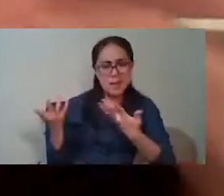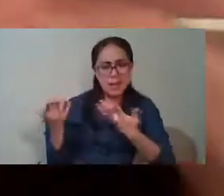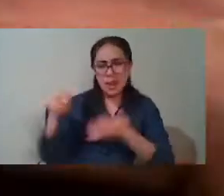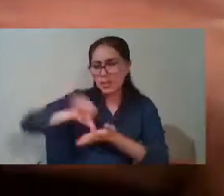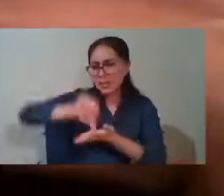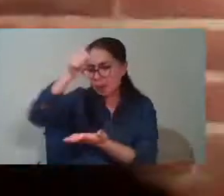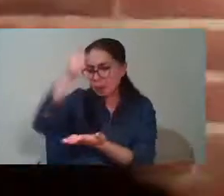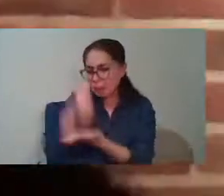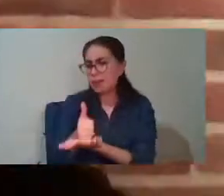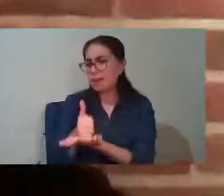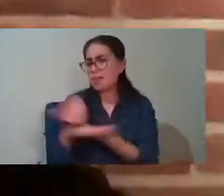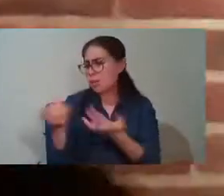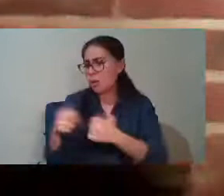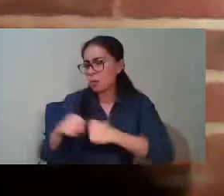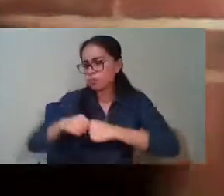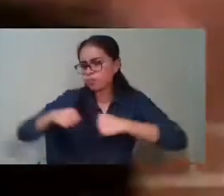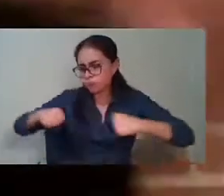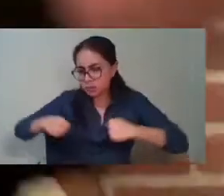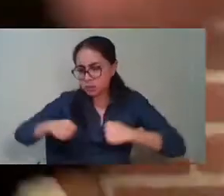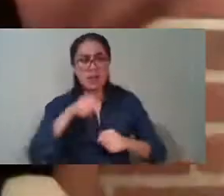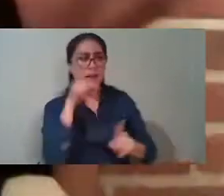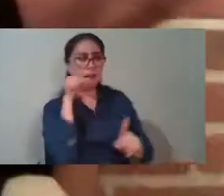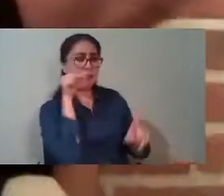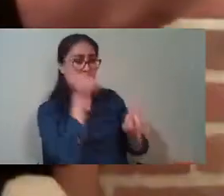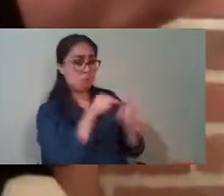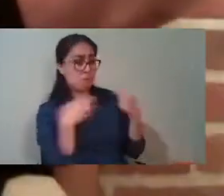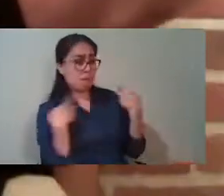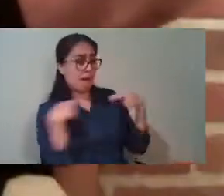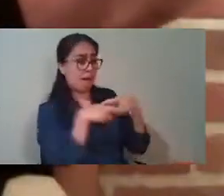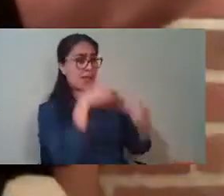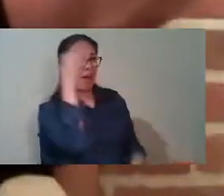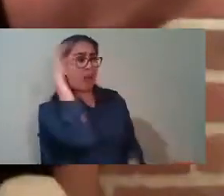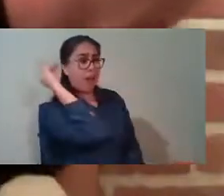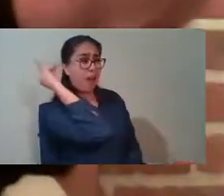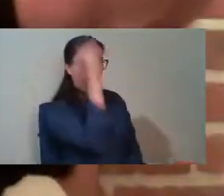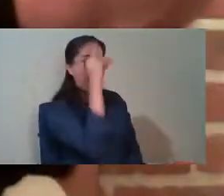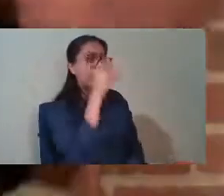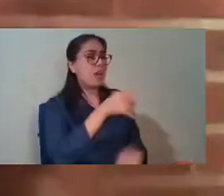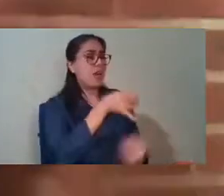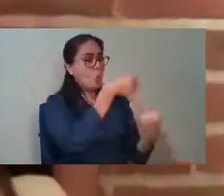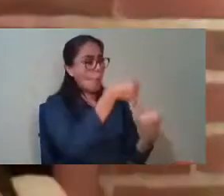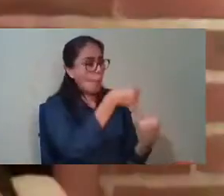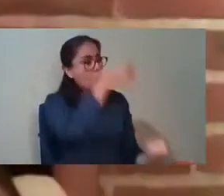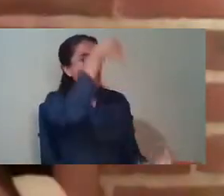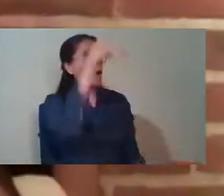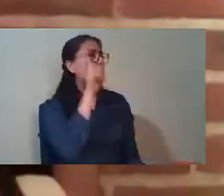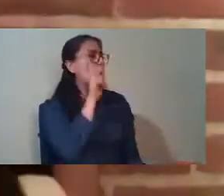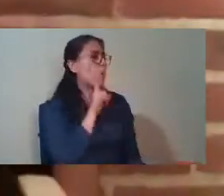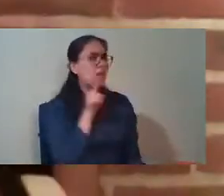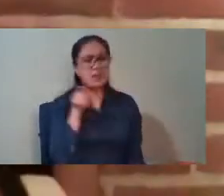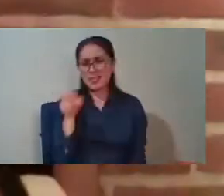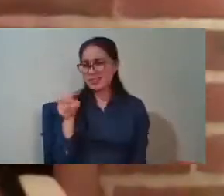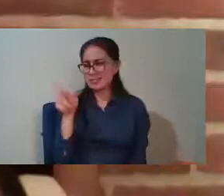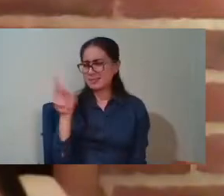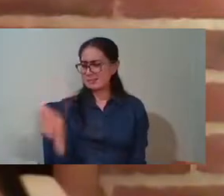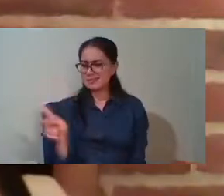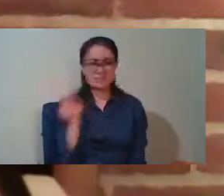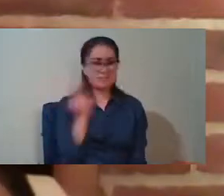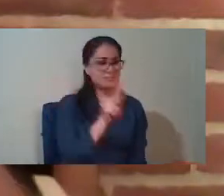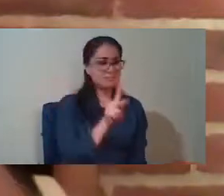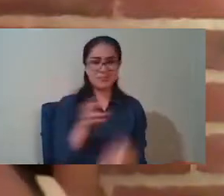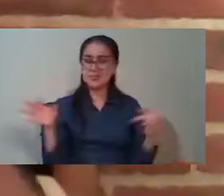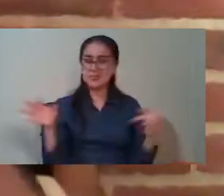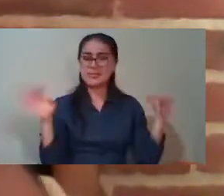chaparro y gordo, y ella es alta y flaca y mujer, ¿y cómo él atrapa en